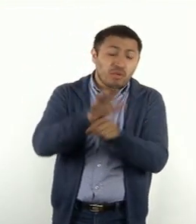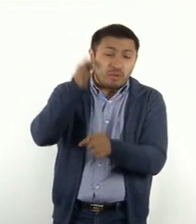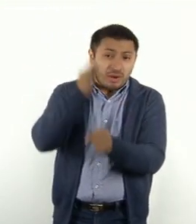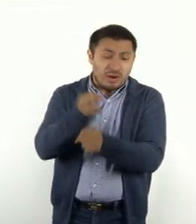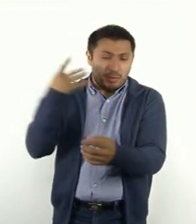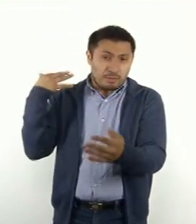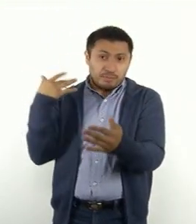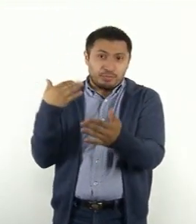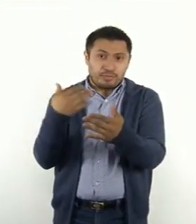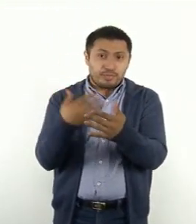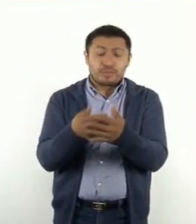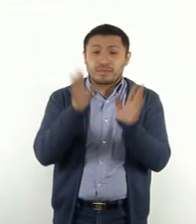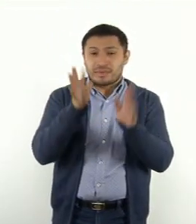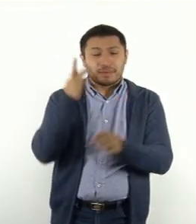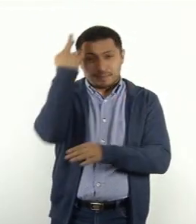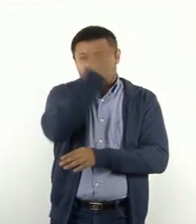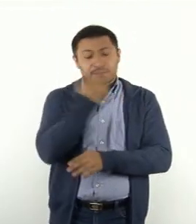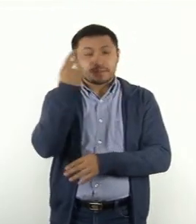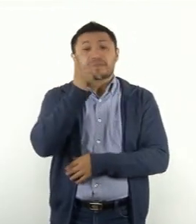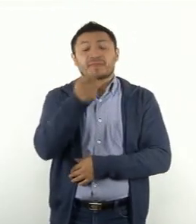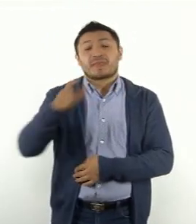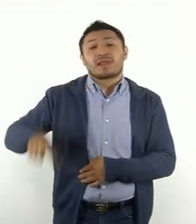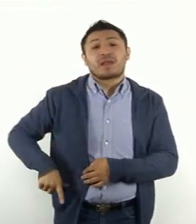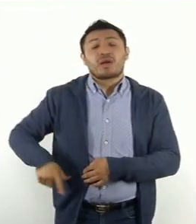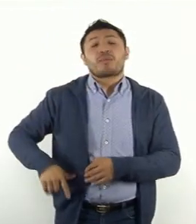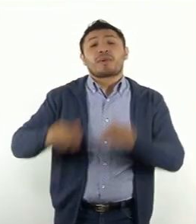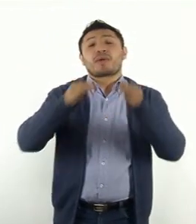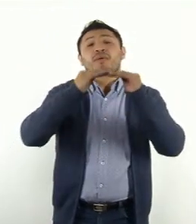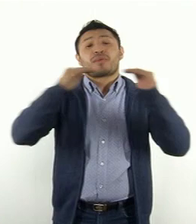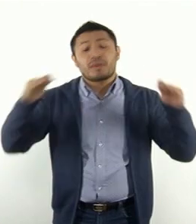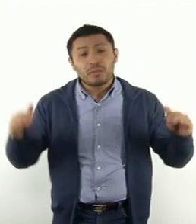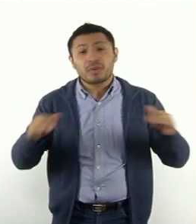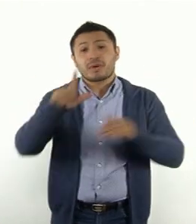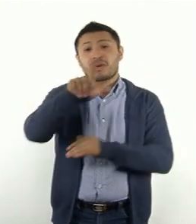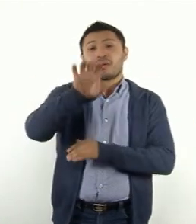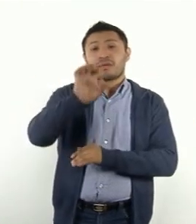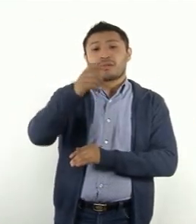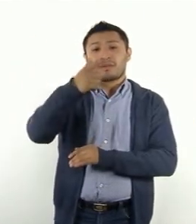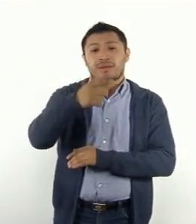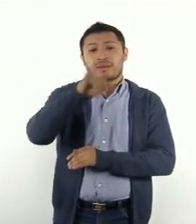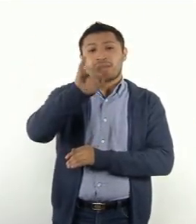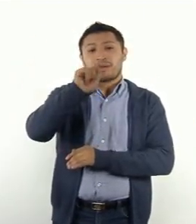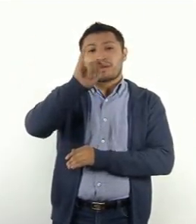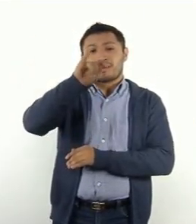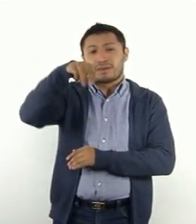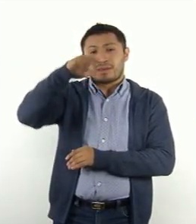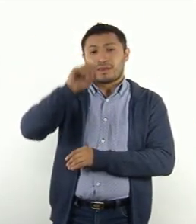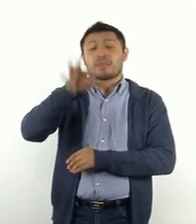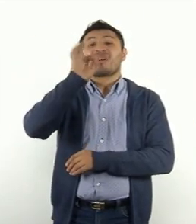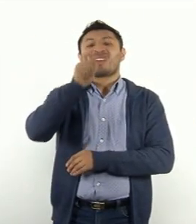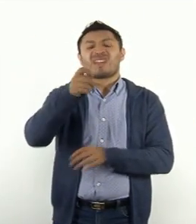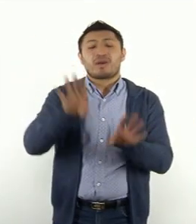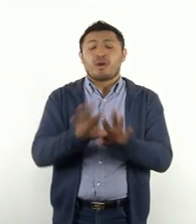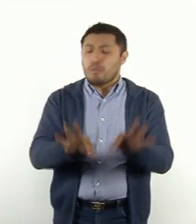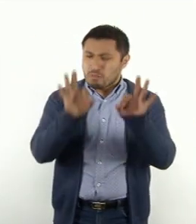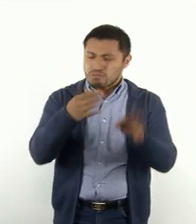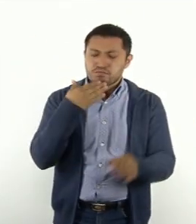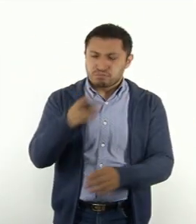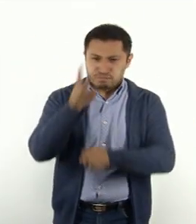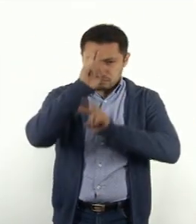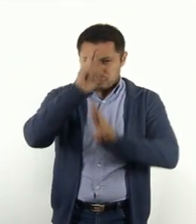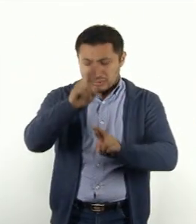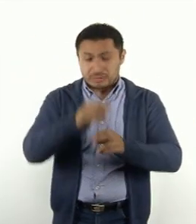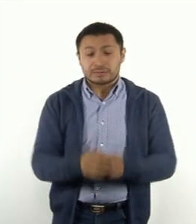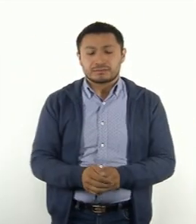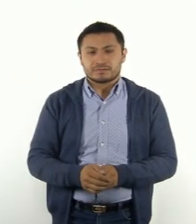hasta ahora. Un gobierno democrático legítimo. Continuemos. Sé que en un gobierno